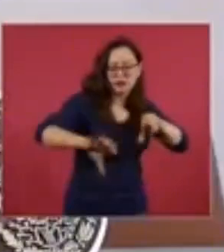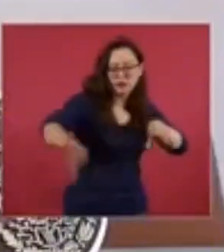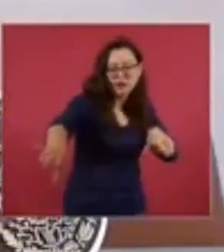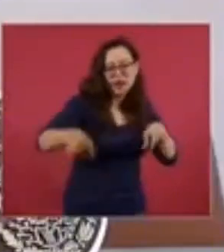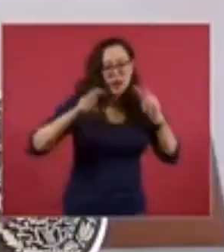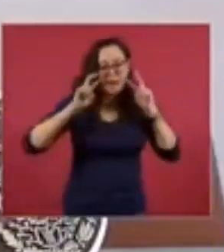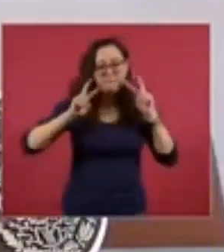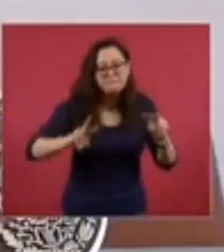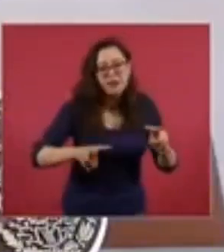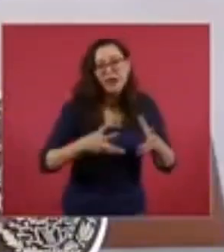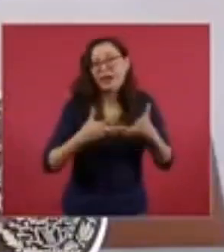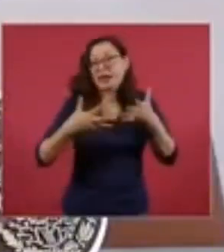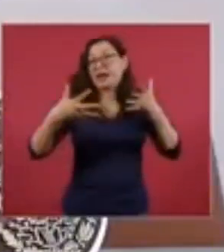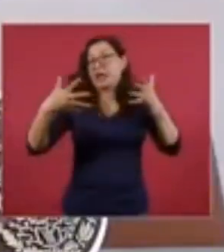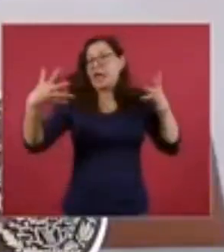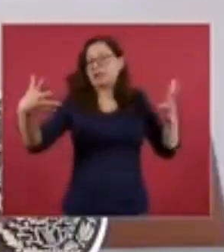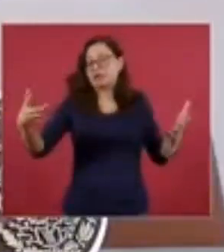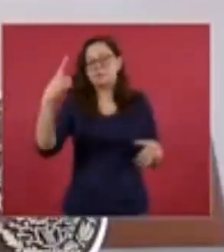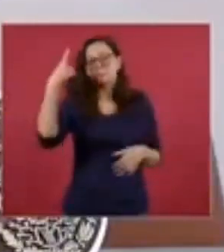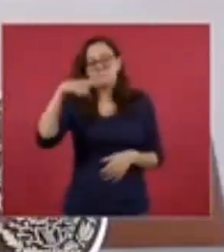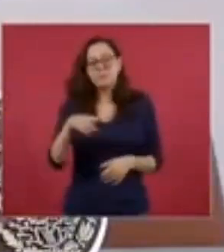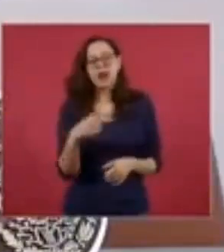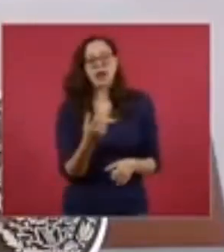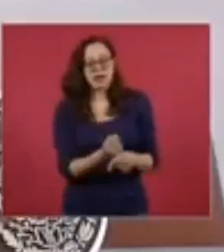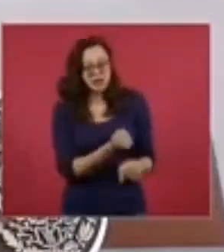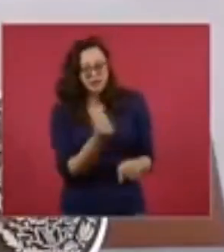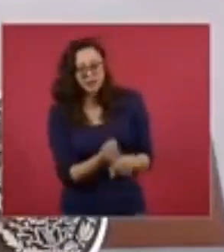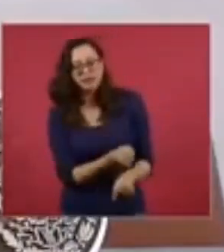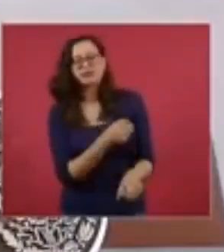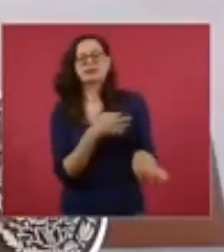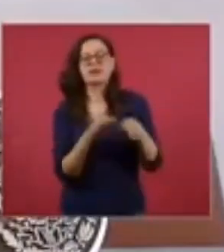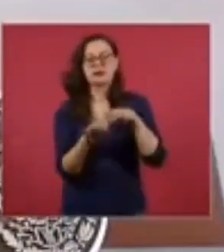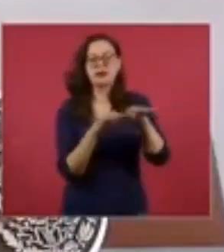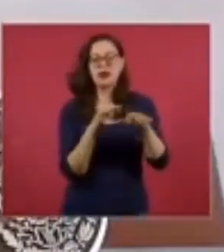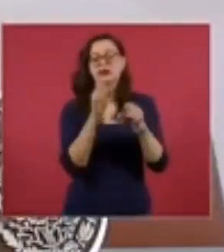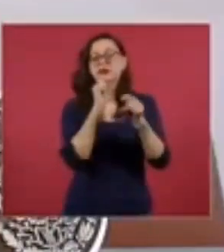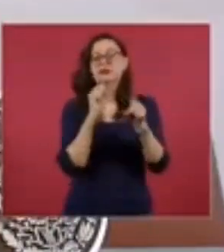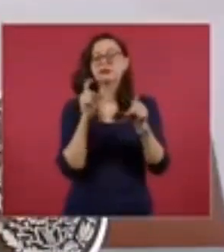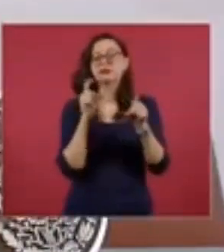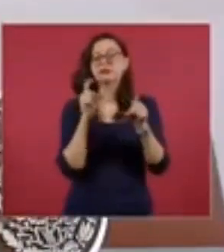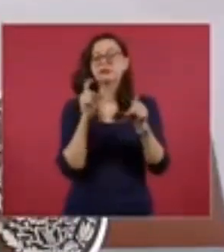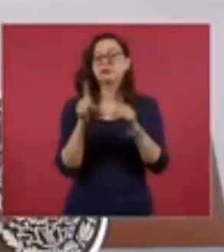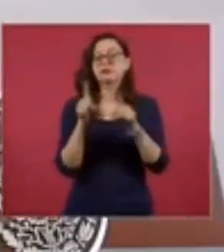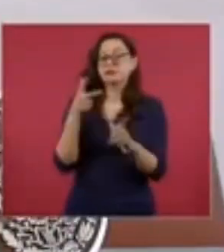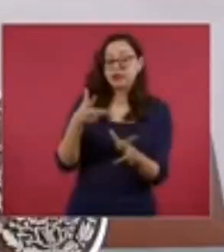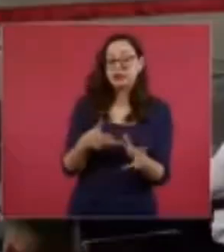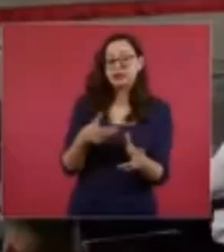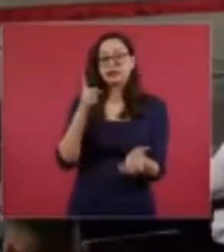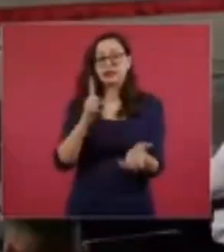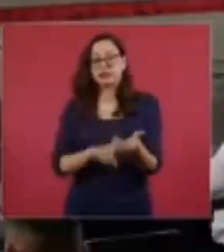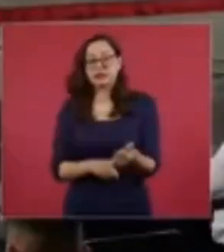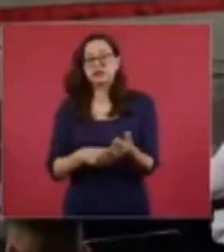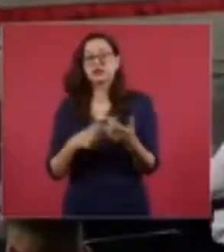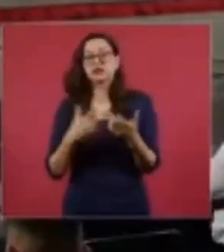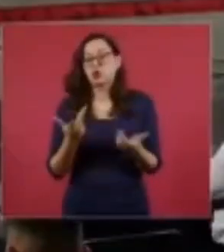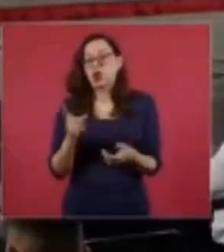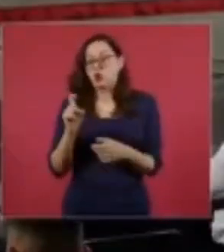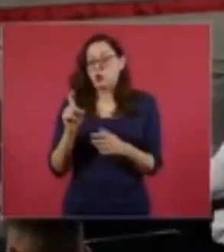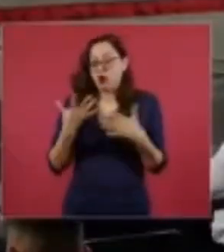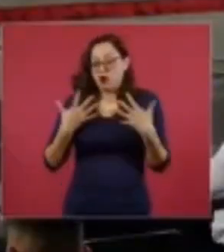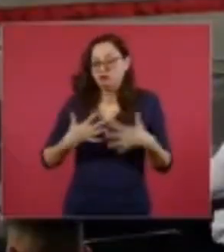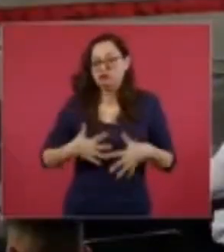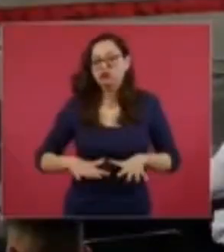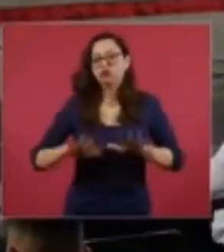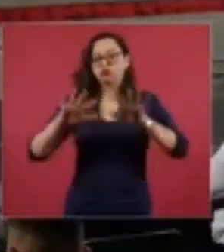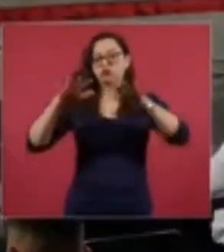de la Ciudad de México, una locomotora también, va a tener un laboratorio de simulación de olas porque nuestros